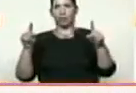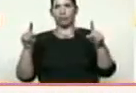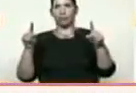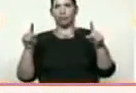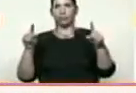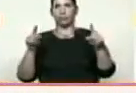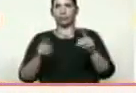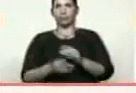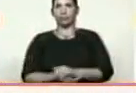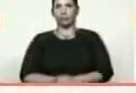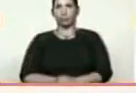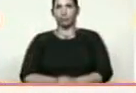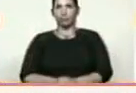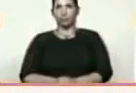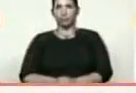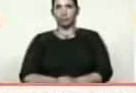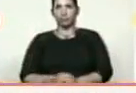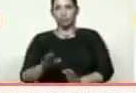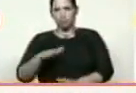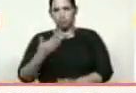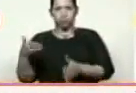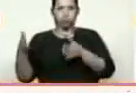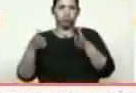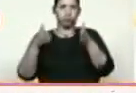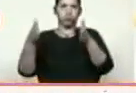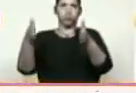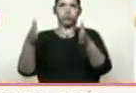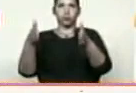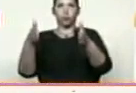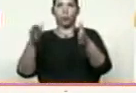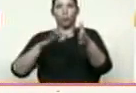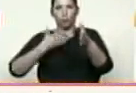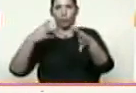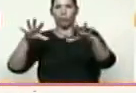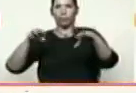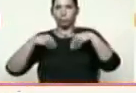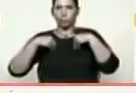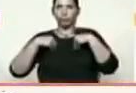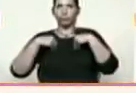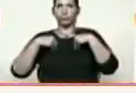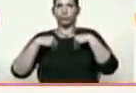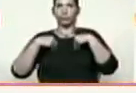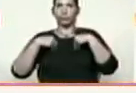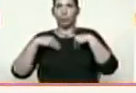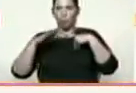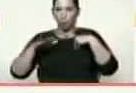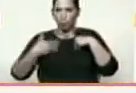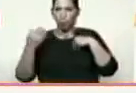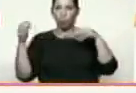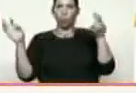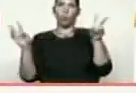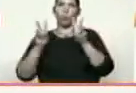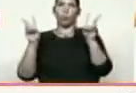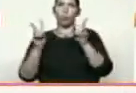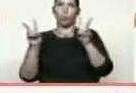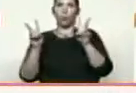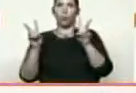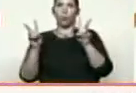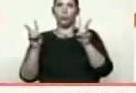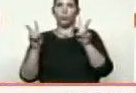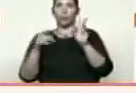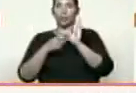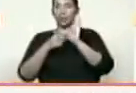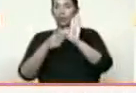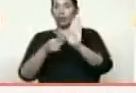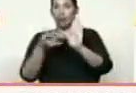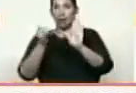sea viable, que sea aceptable y que sea victorioso. Y la referencia que había en el